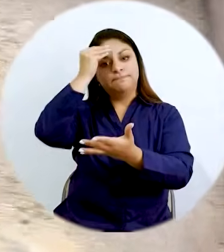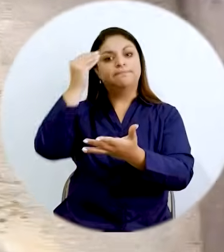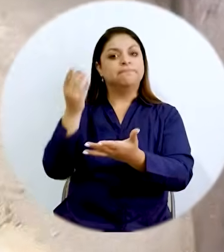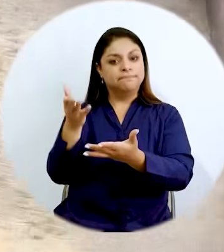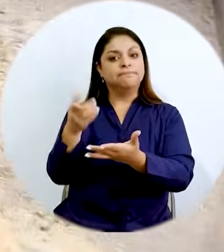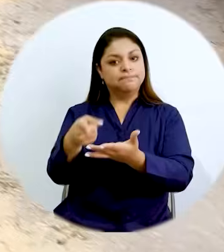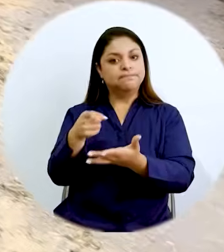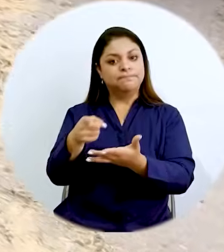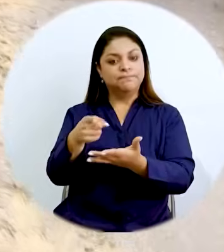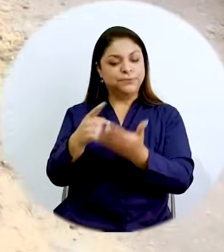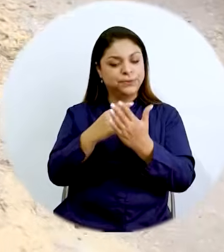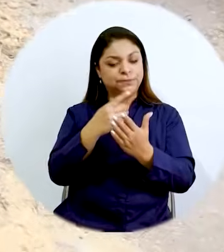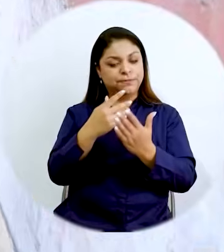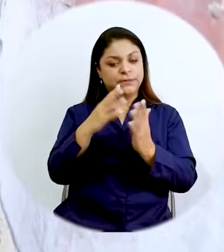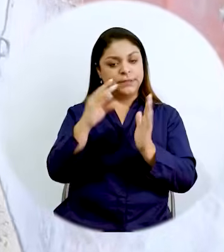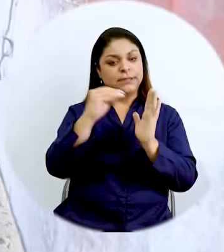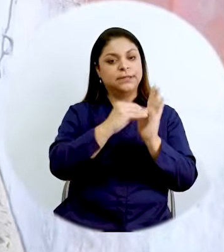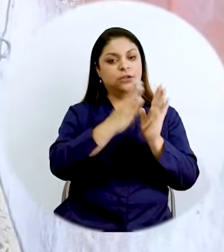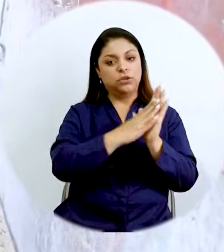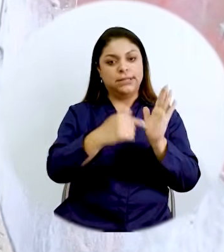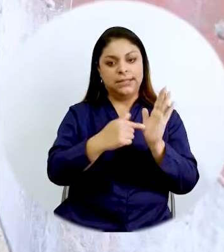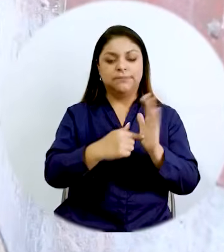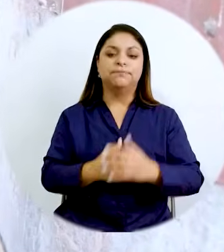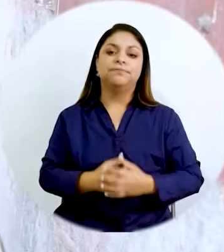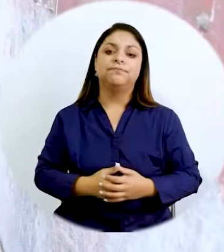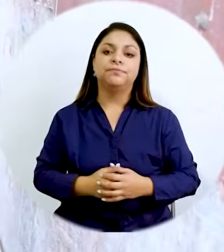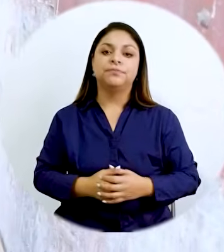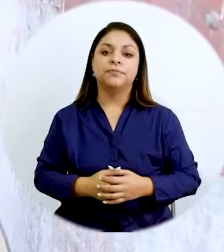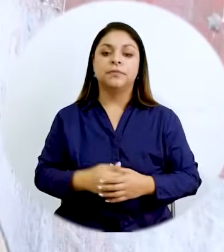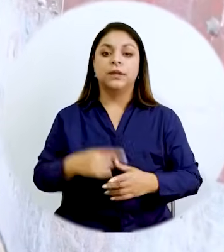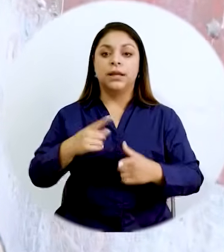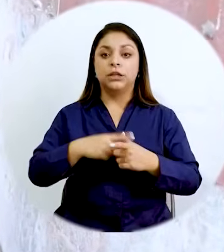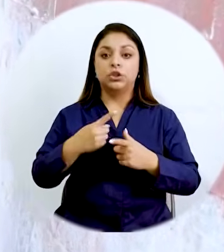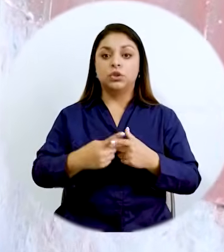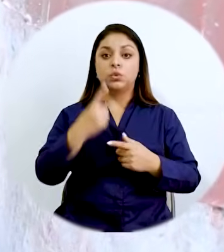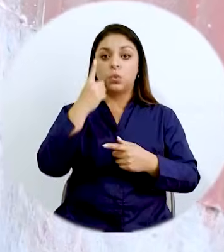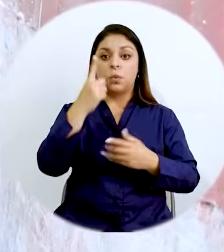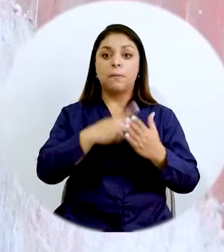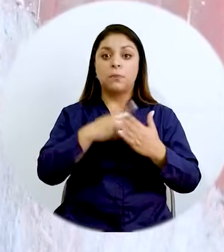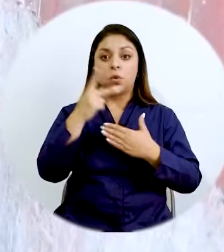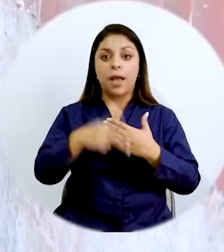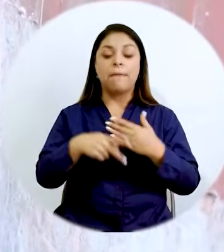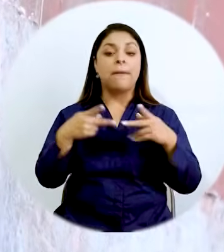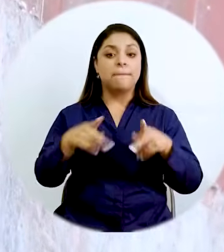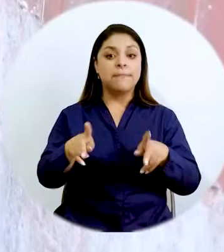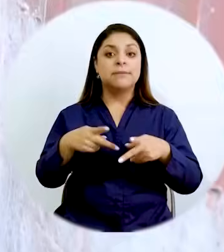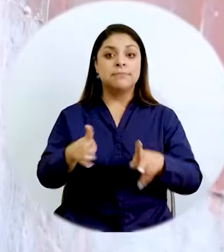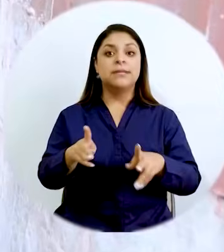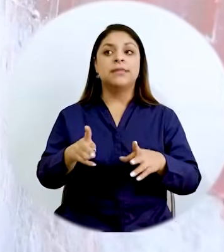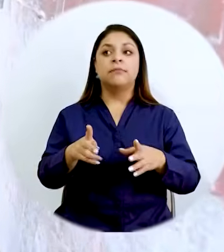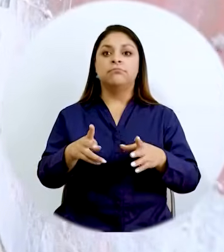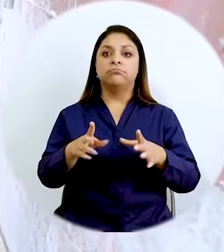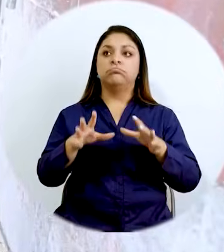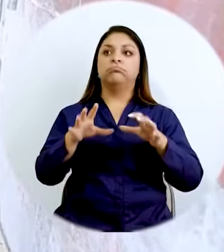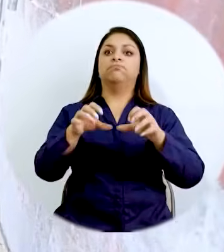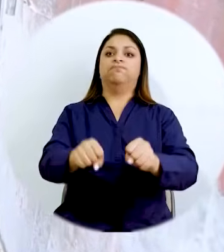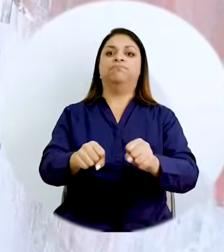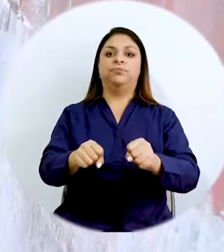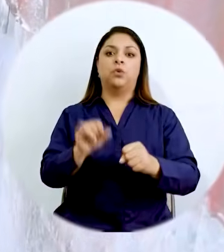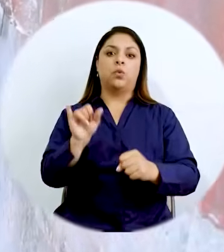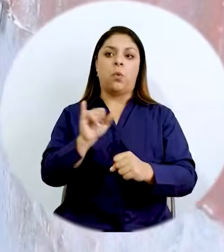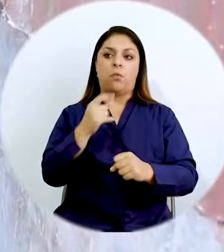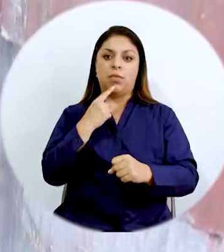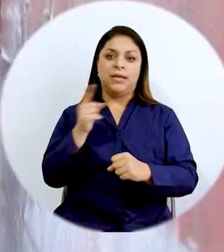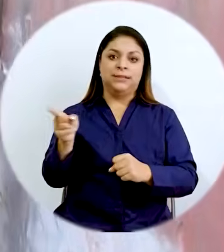Veracruz, tienen el BAMP. Entonces, es un programa que ha permitido posicionarse precisamente por